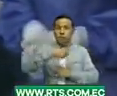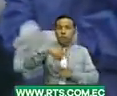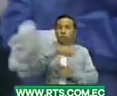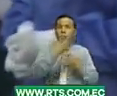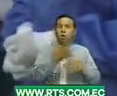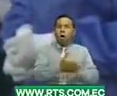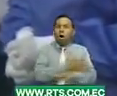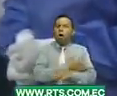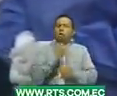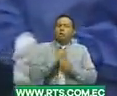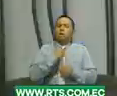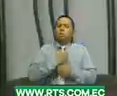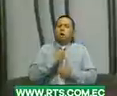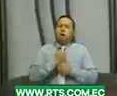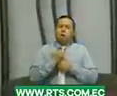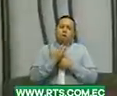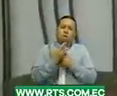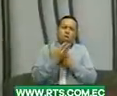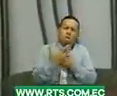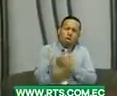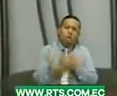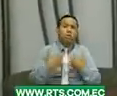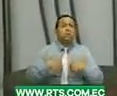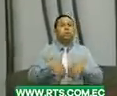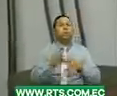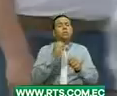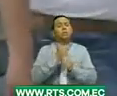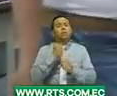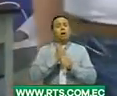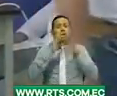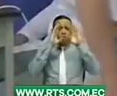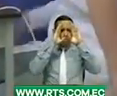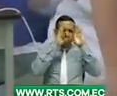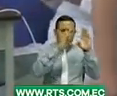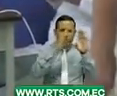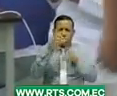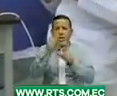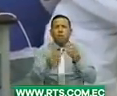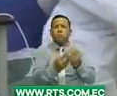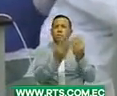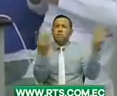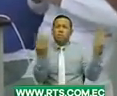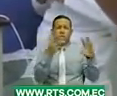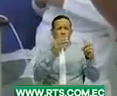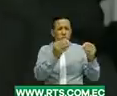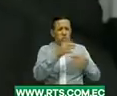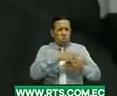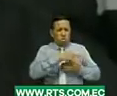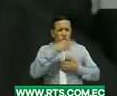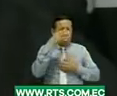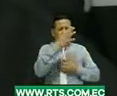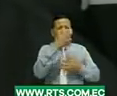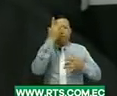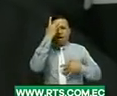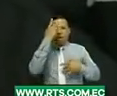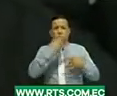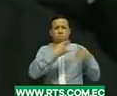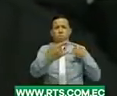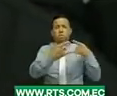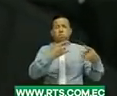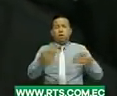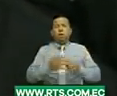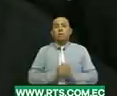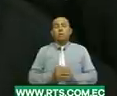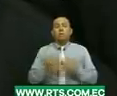tarea desde el 14 de marzo del año anterior hasta esta fecha en la atención a miles de afectados por la pandemia. Son sentimientos